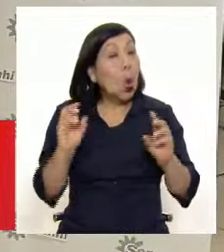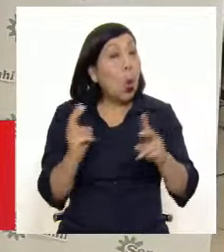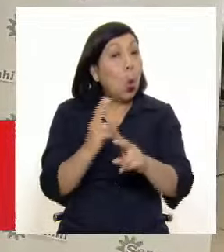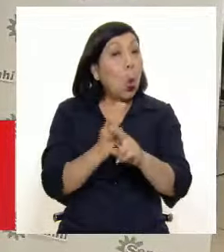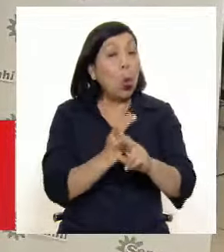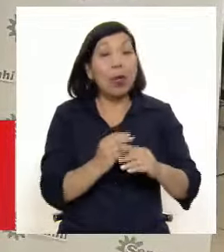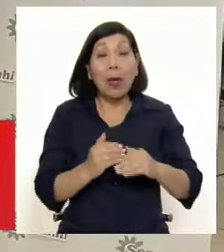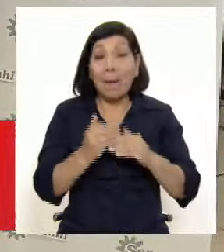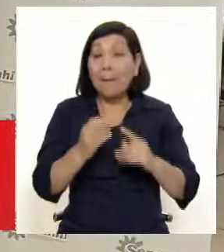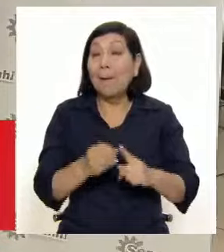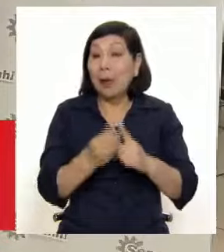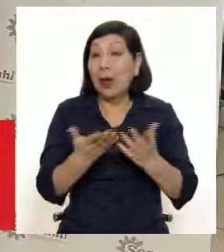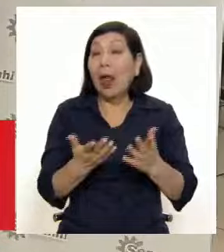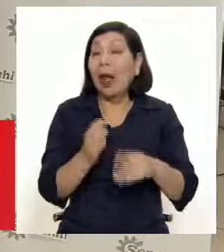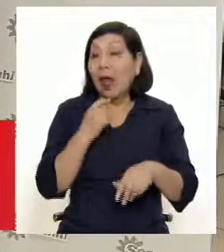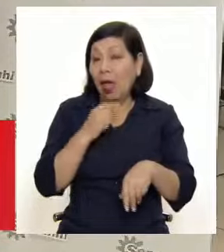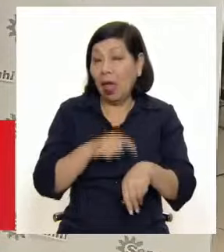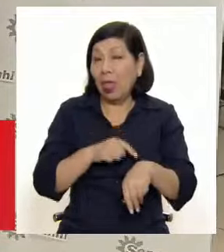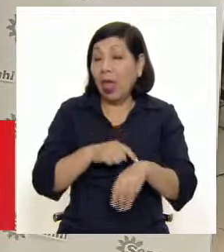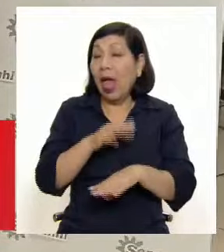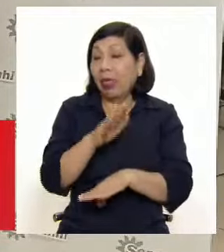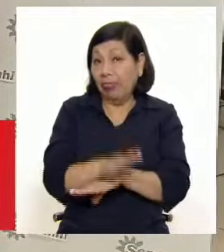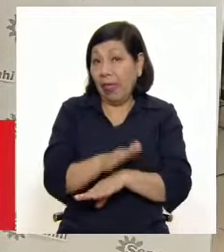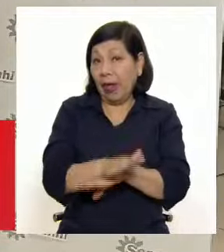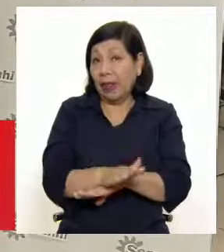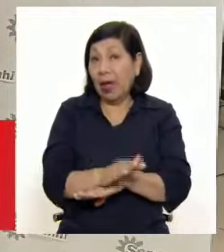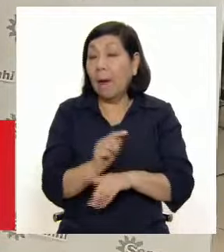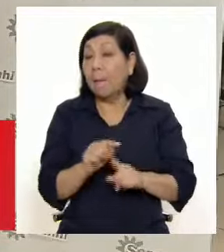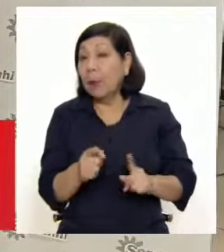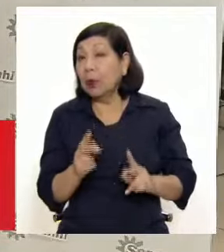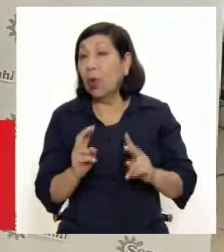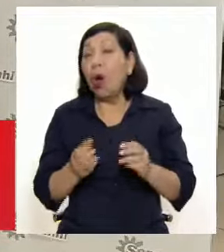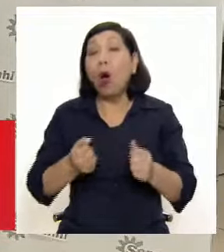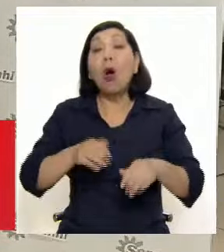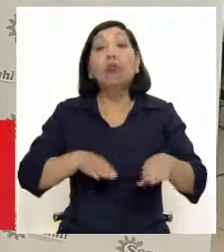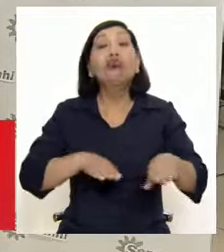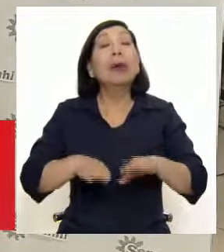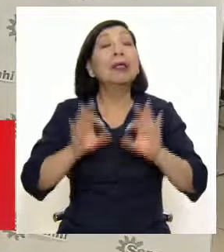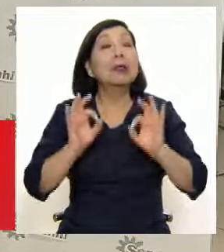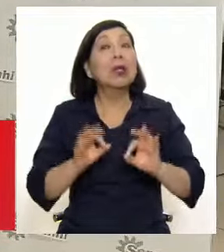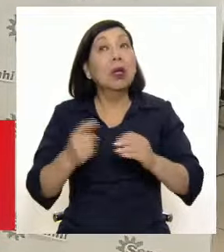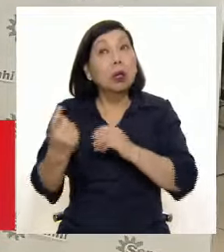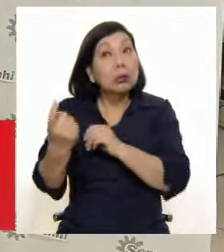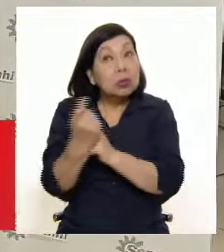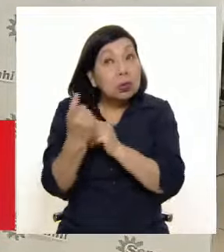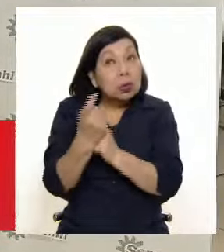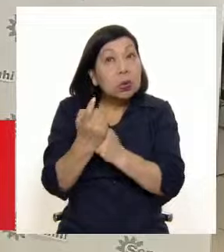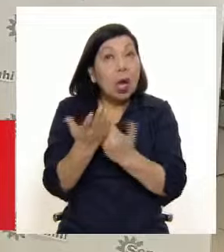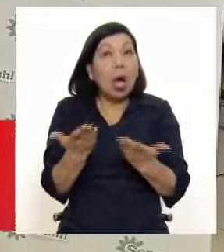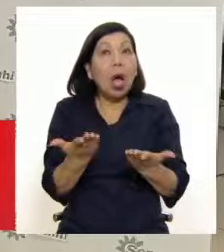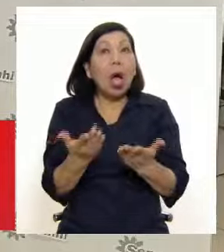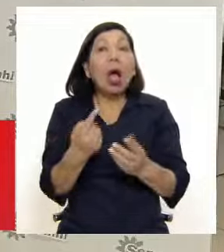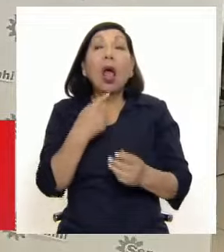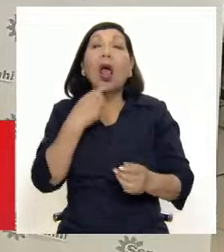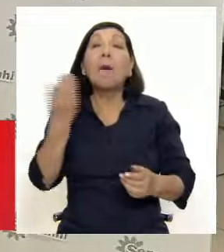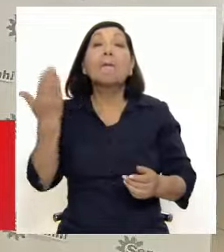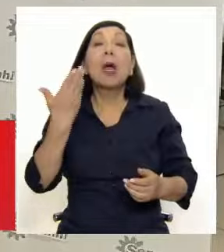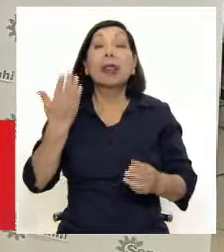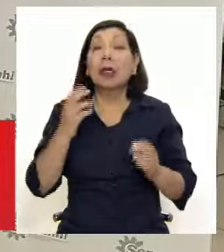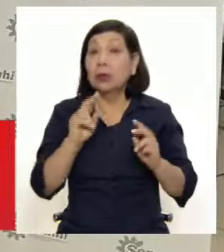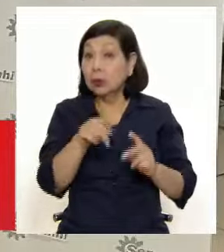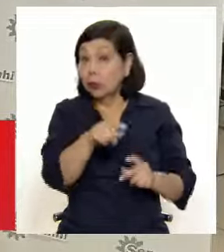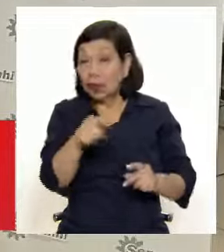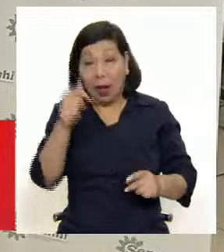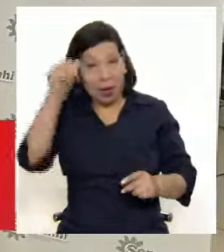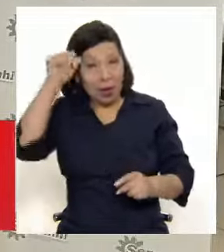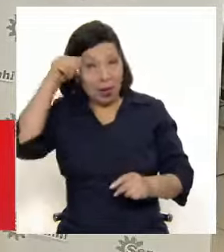estas se dan principalmente hacia horas de la tarde, informarse sobre el estado de las carreteras y sigue las instrucciones de las autoridades. Así que mis